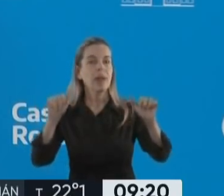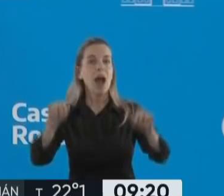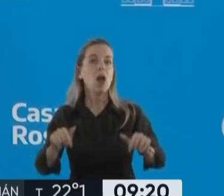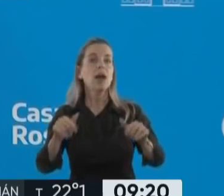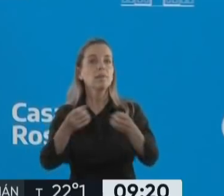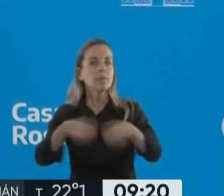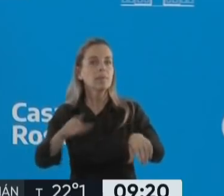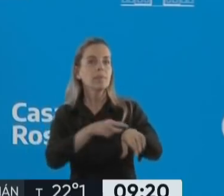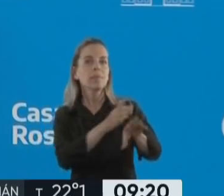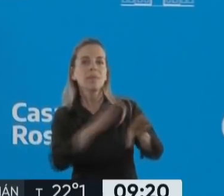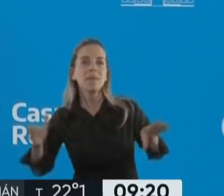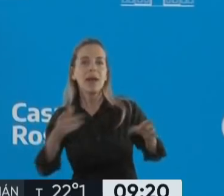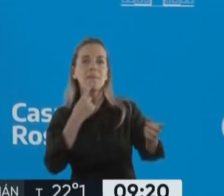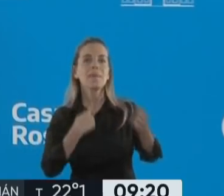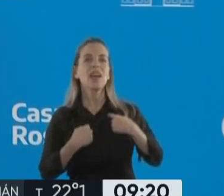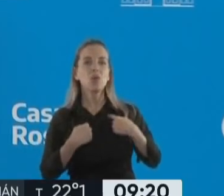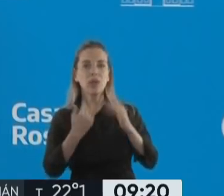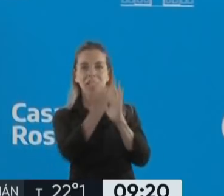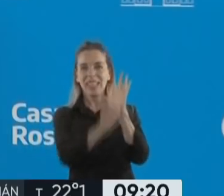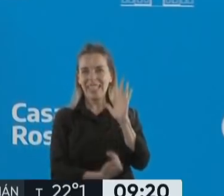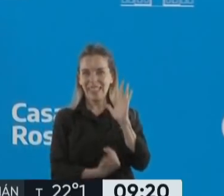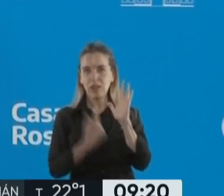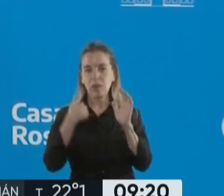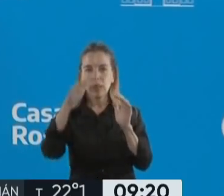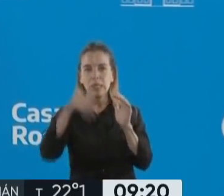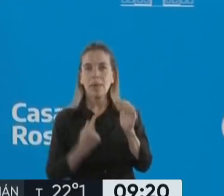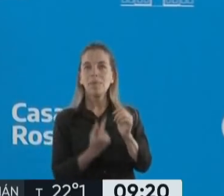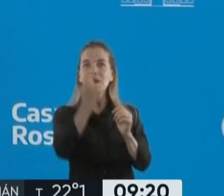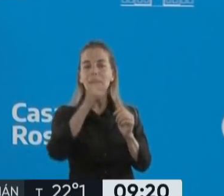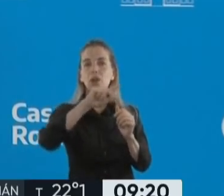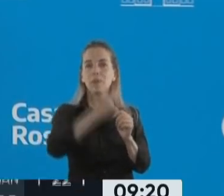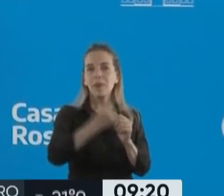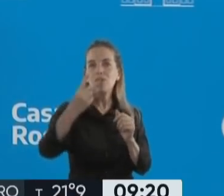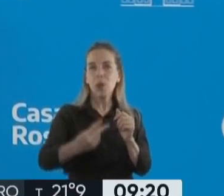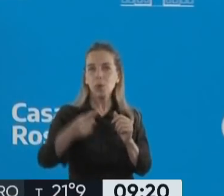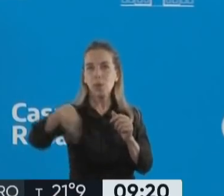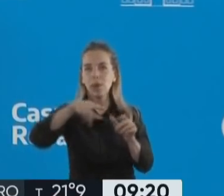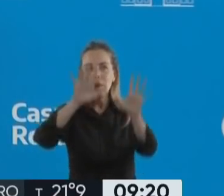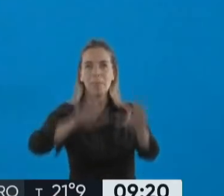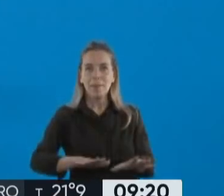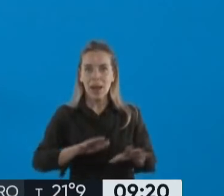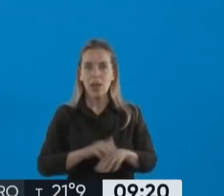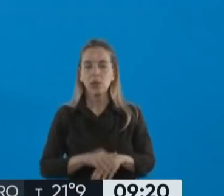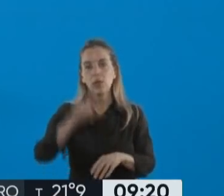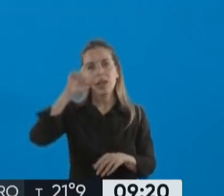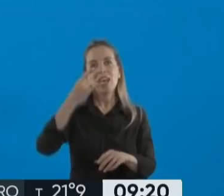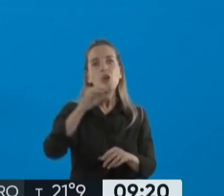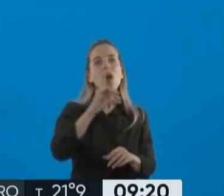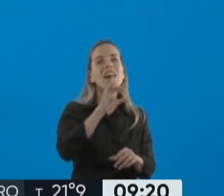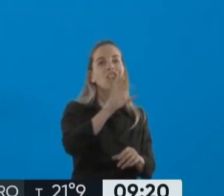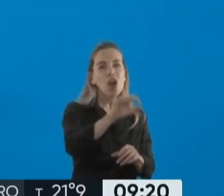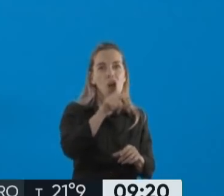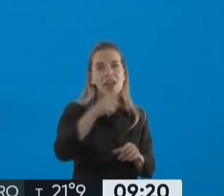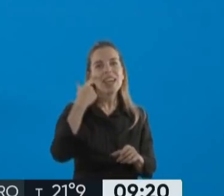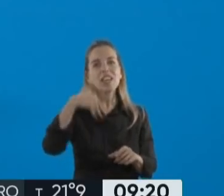sus preguntas. Aquí tengo la lista, los voy a ir nombrando. Nombro el primero y el segundo para que estén preparados. Eduardo Menegassi